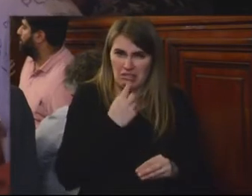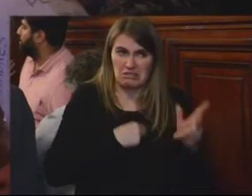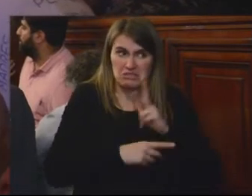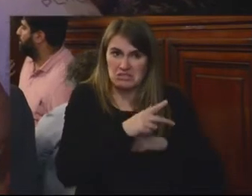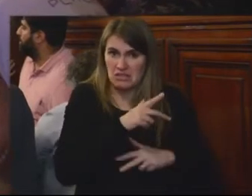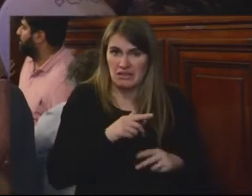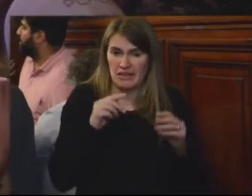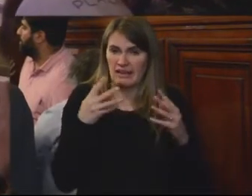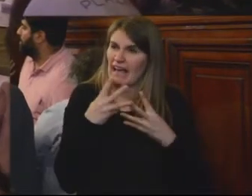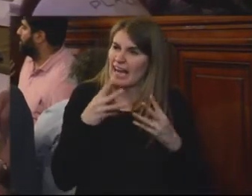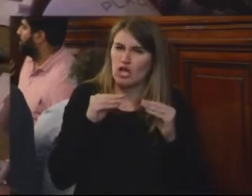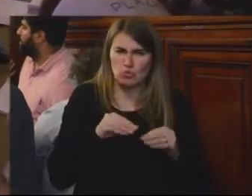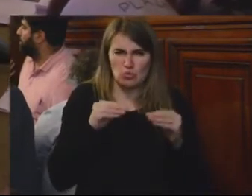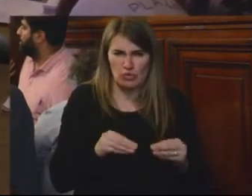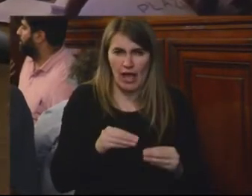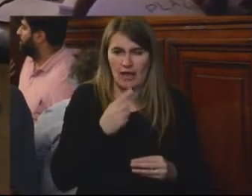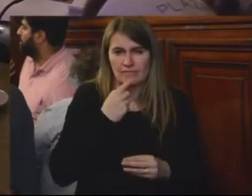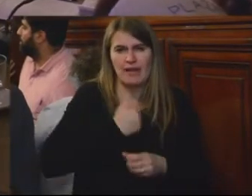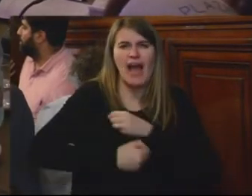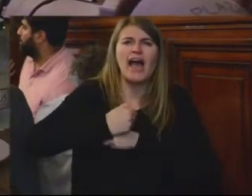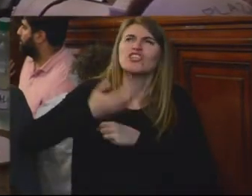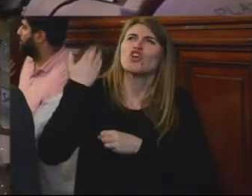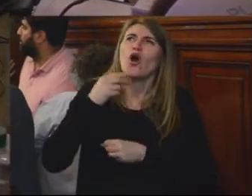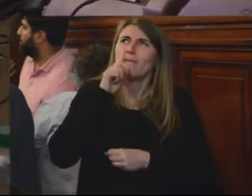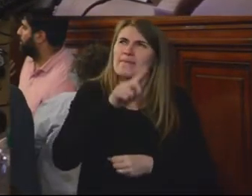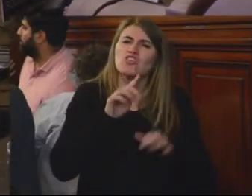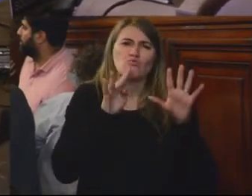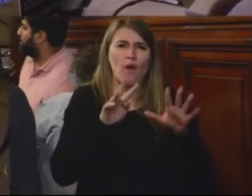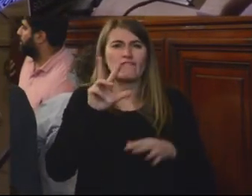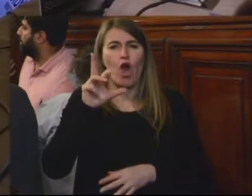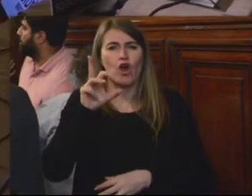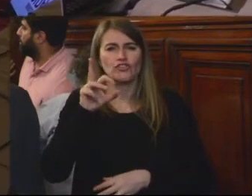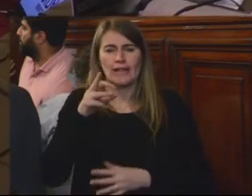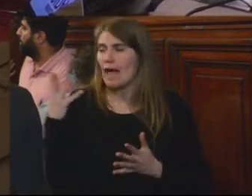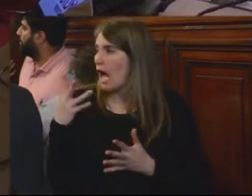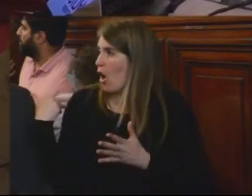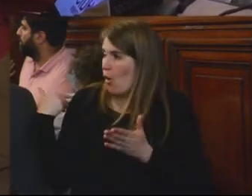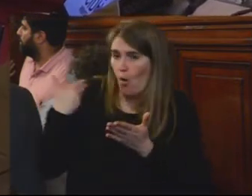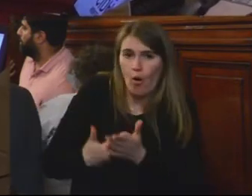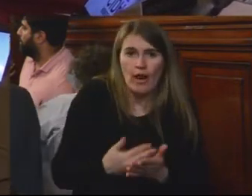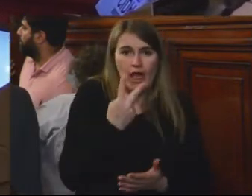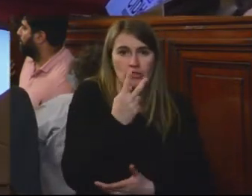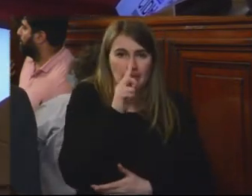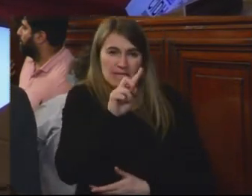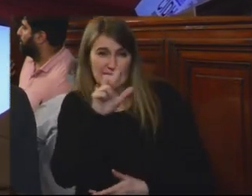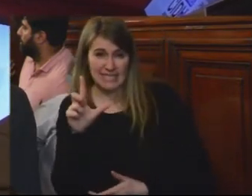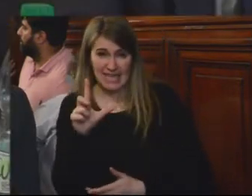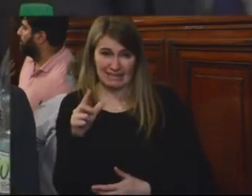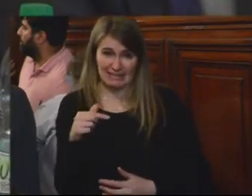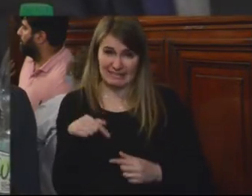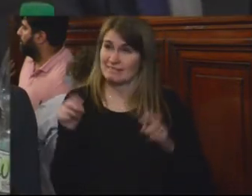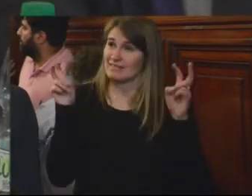sacado de los años 80 y se ha traído al año 2017 cuando